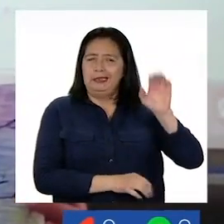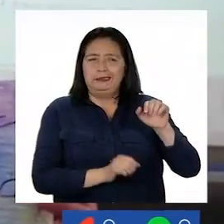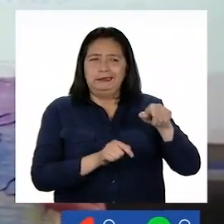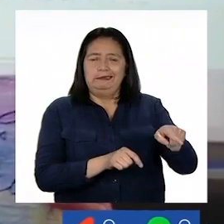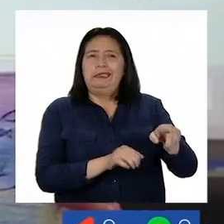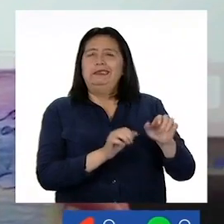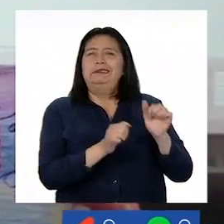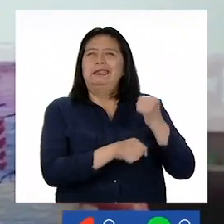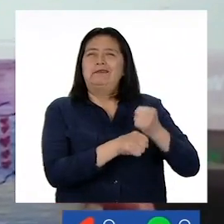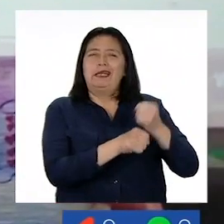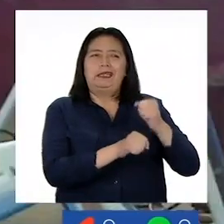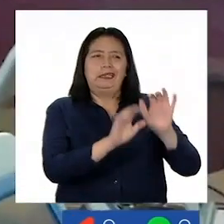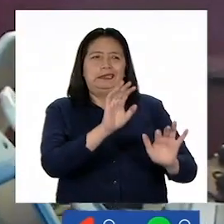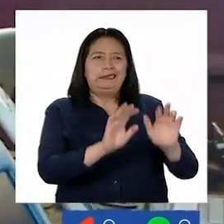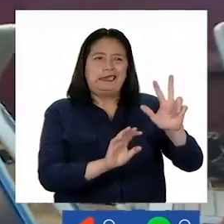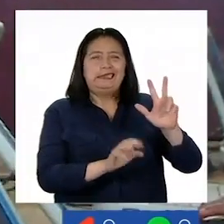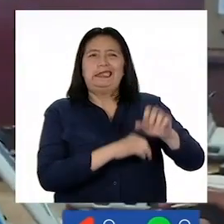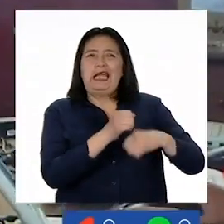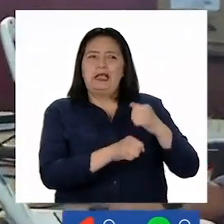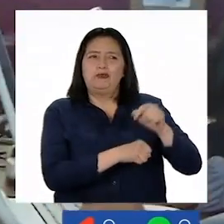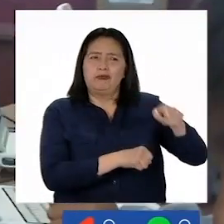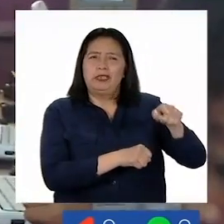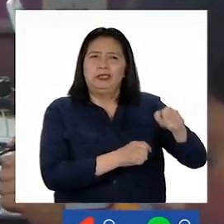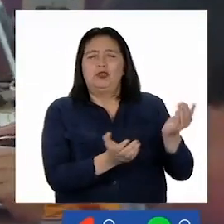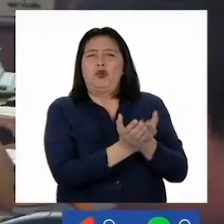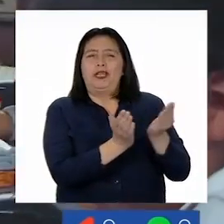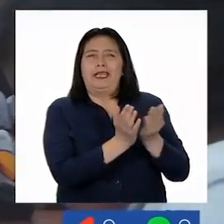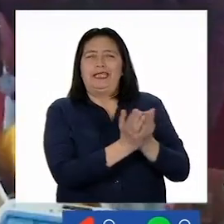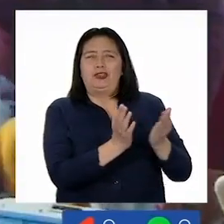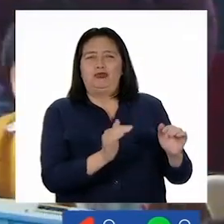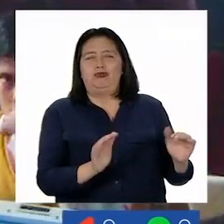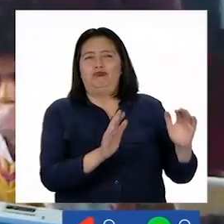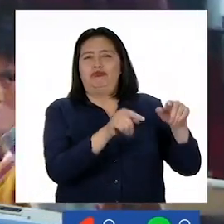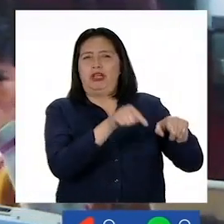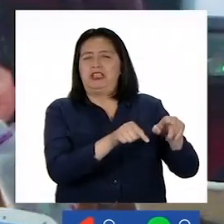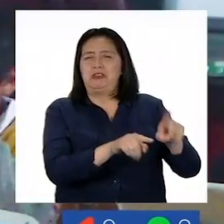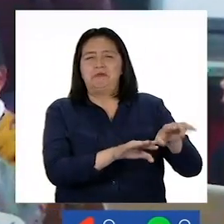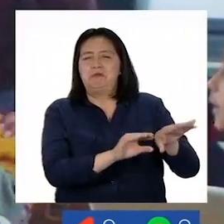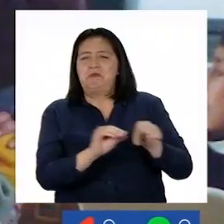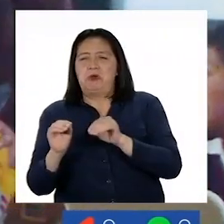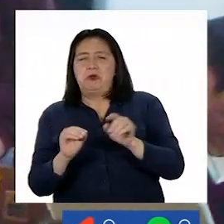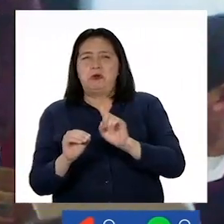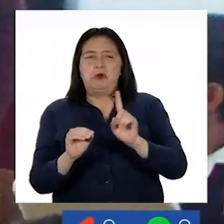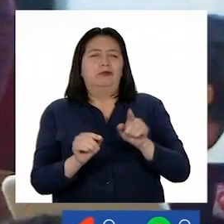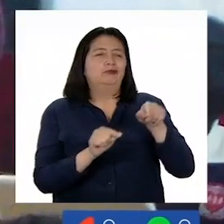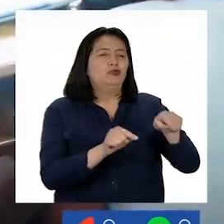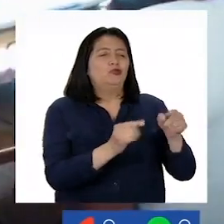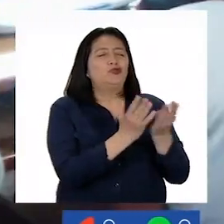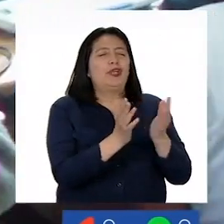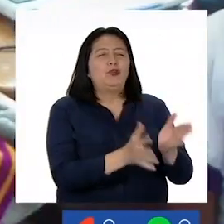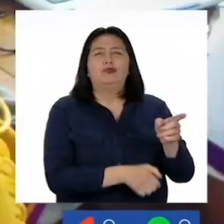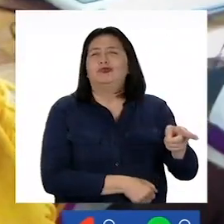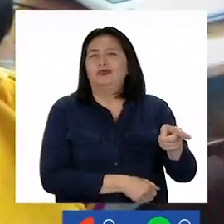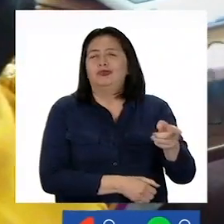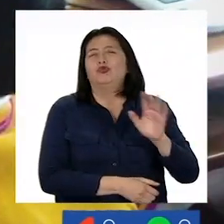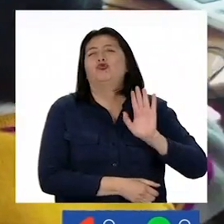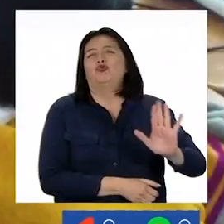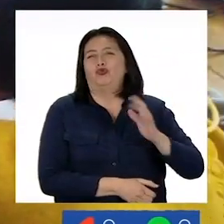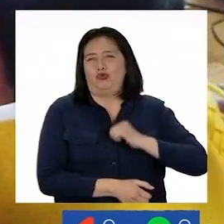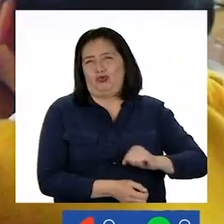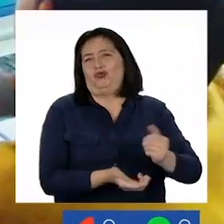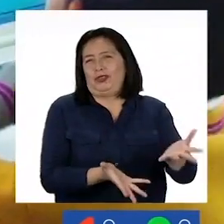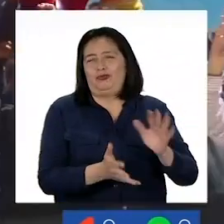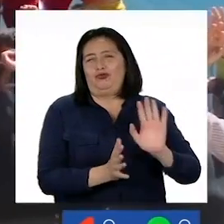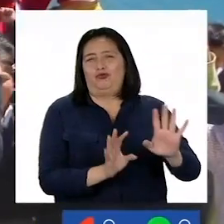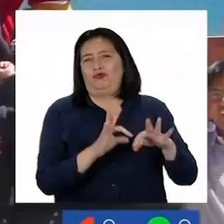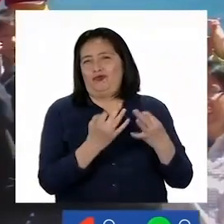13 años en esa escuela enclavada en la cordillera y de ahí no se quiere mover. porque ahí están sus alumnos, es decir, sus hijos,